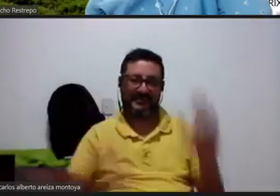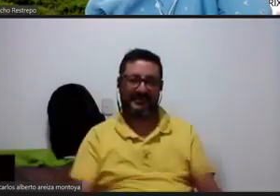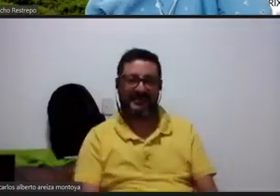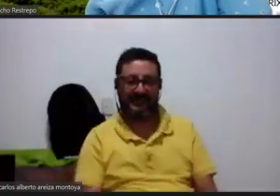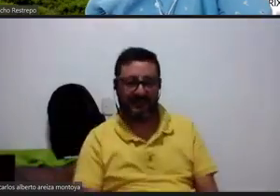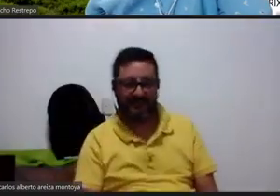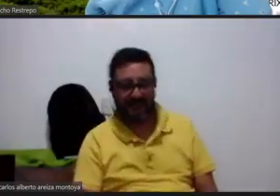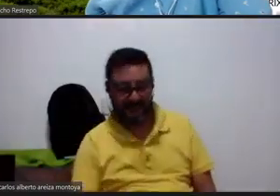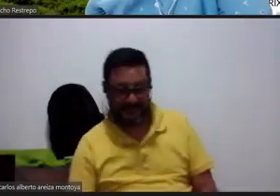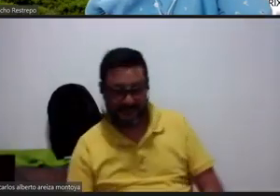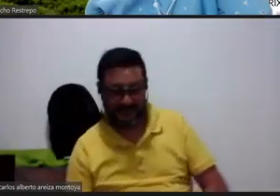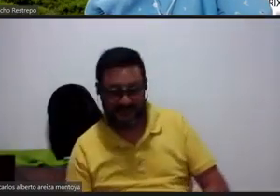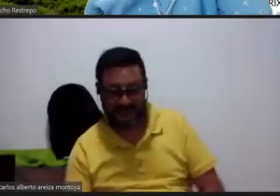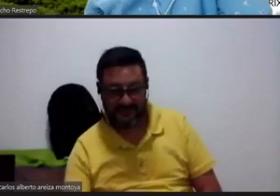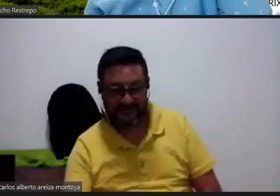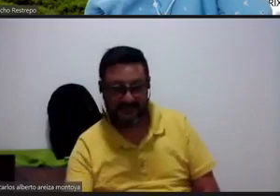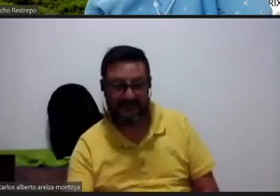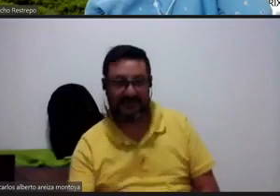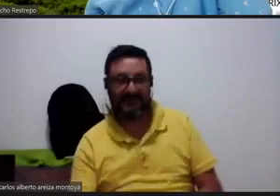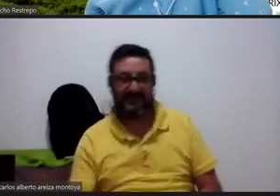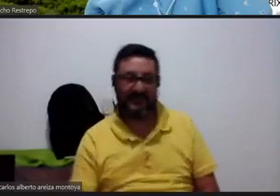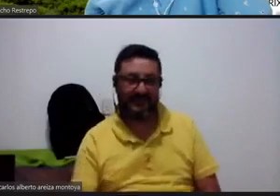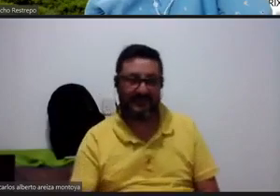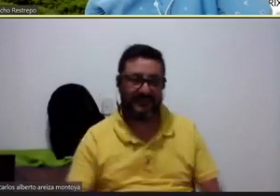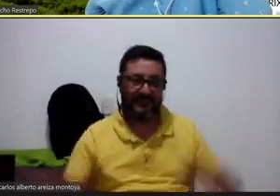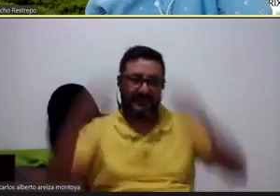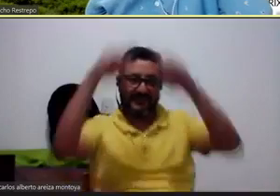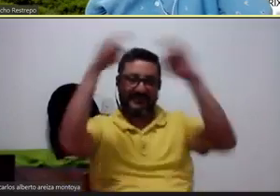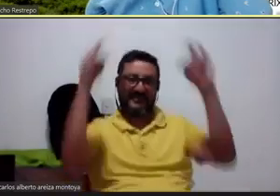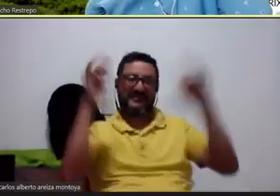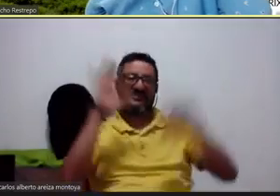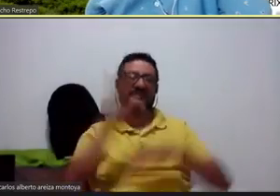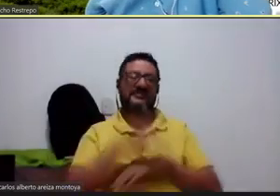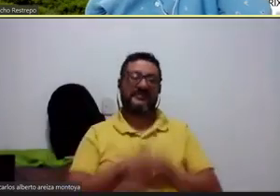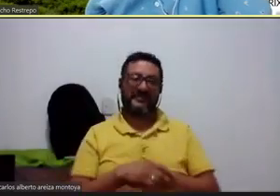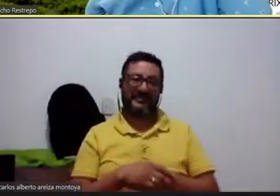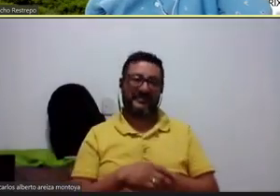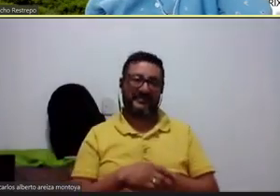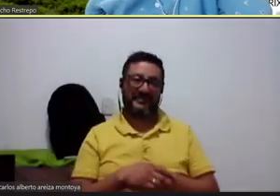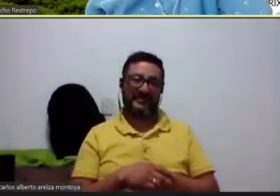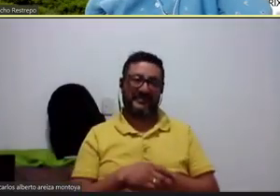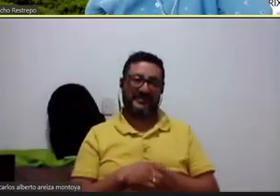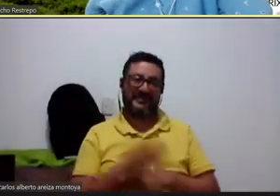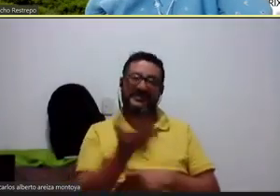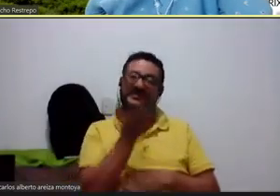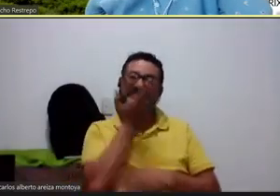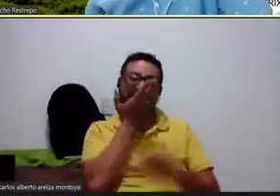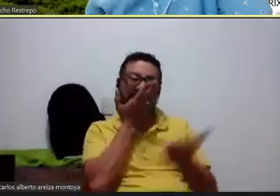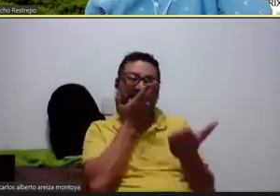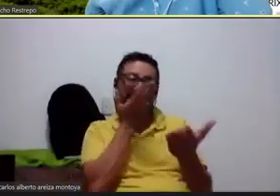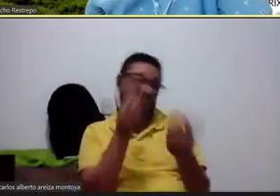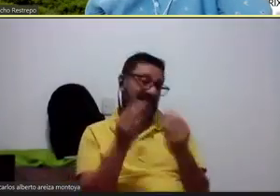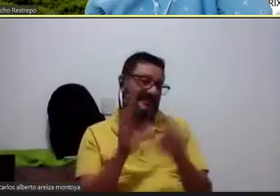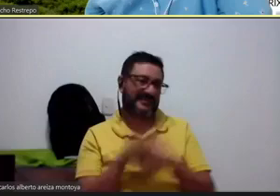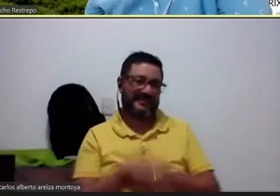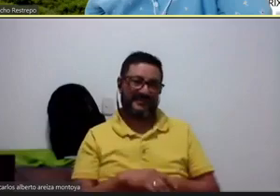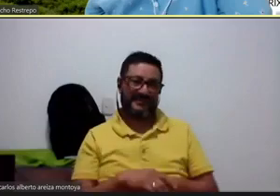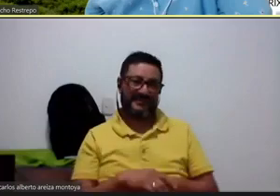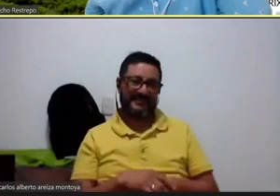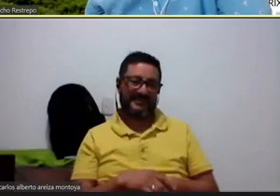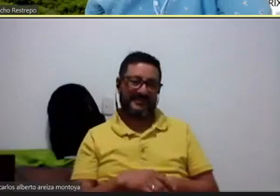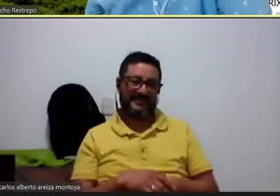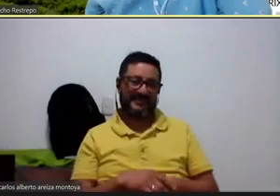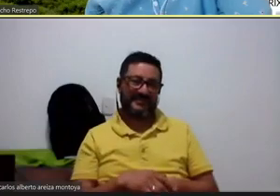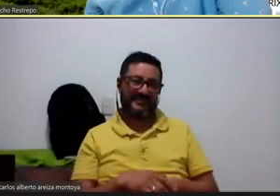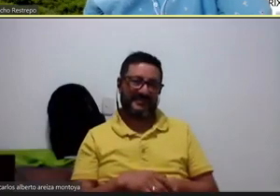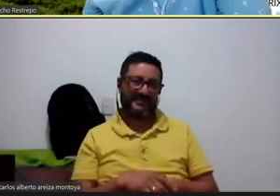semiolímpica, con calefacción, techito, toda la cosa bonita. Entonces, empiece a pedir de una vez también. Por ahí no está mal, porque es que uno hay veces dice, hey,